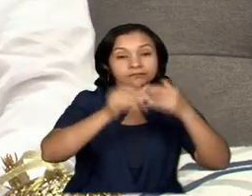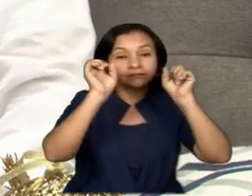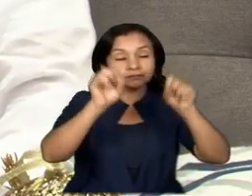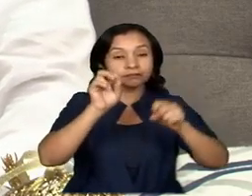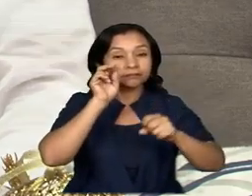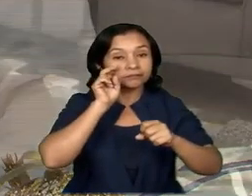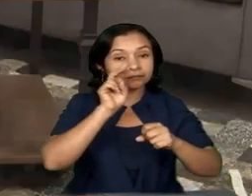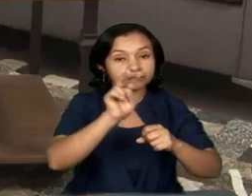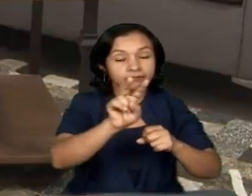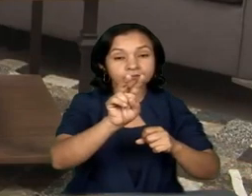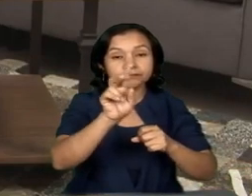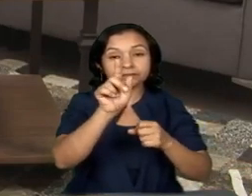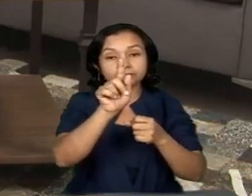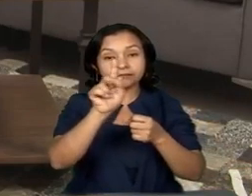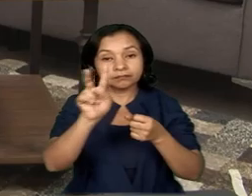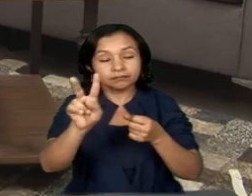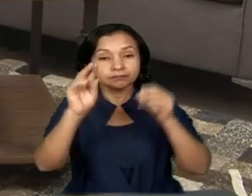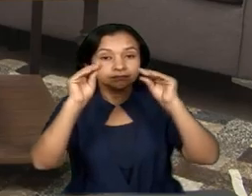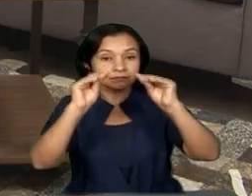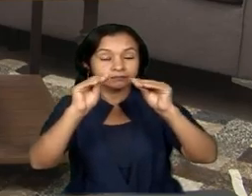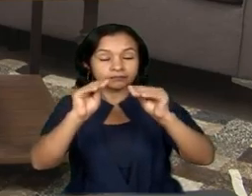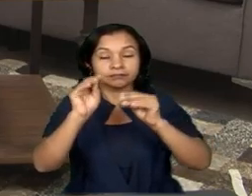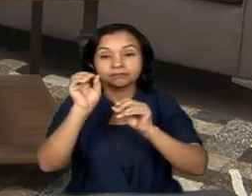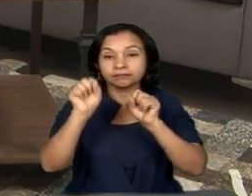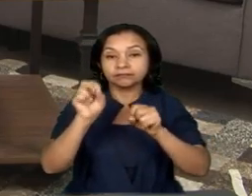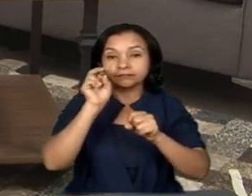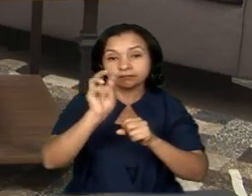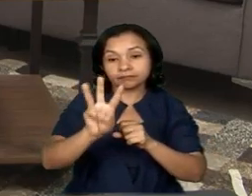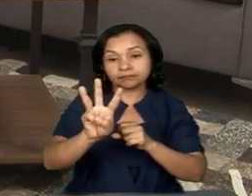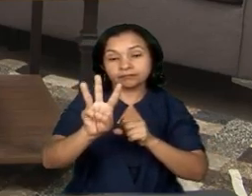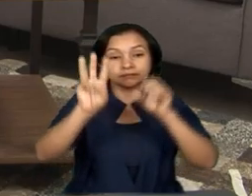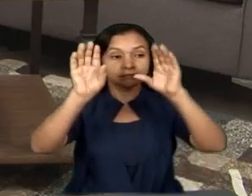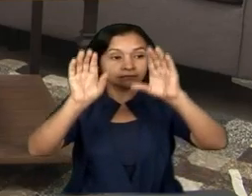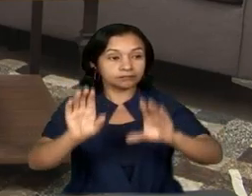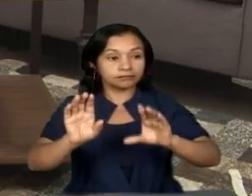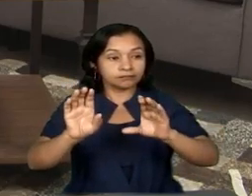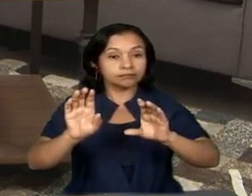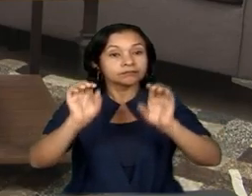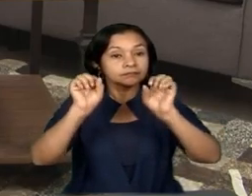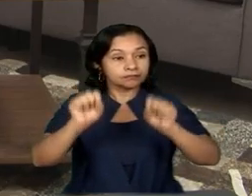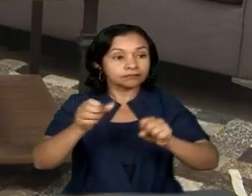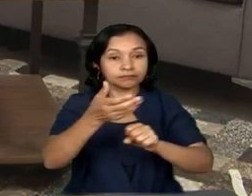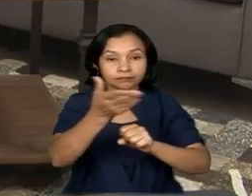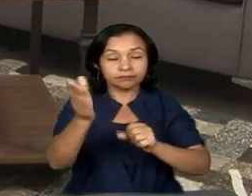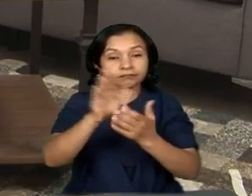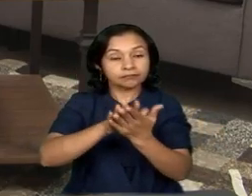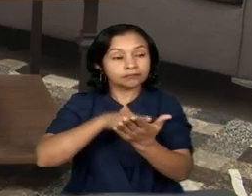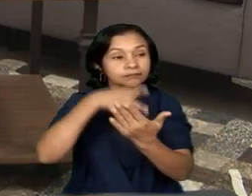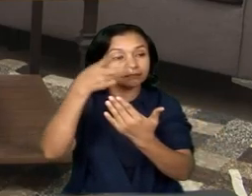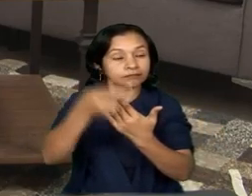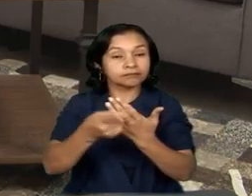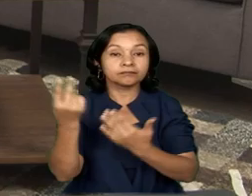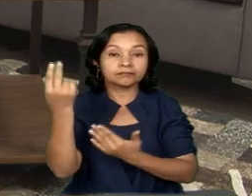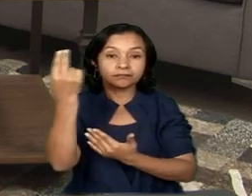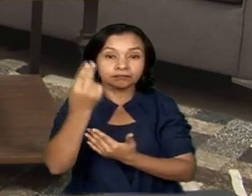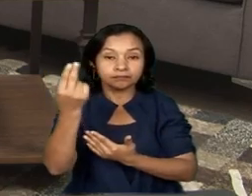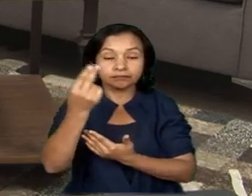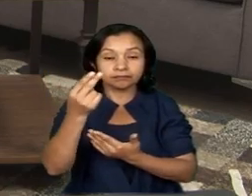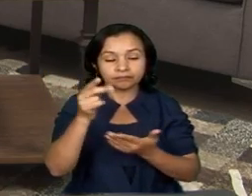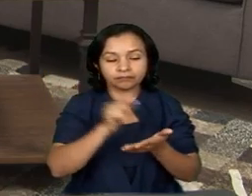en X canal, ¿verdad? El canal educativo, lo pueden ver a las 3 de la tarde, y ustedes pueden ese programa utilizarlo con la